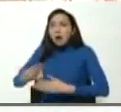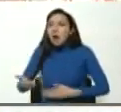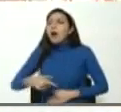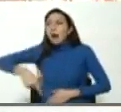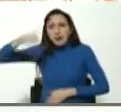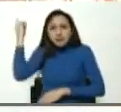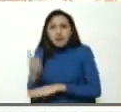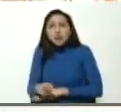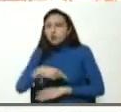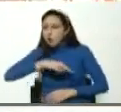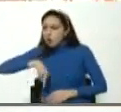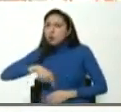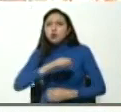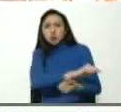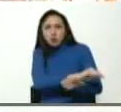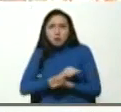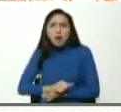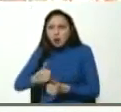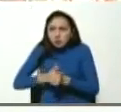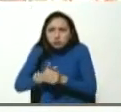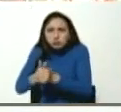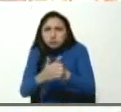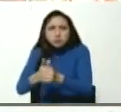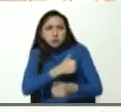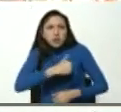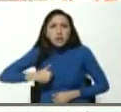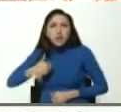carreño y yo estábamos siendo perseguidos